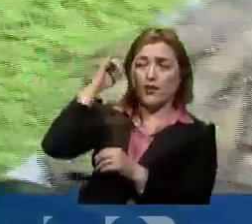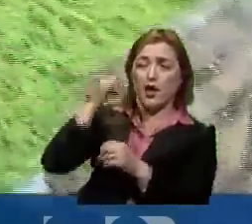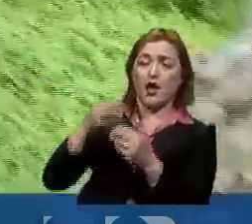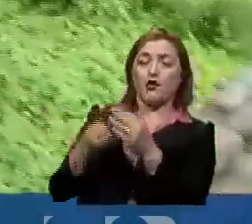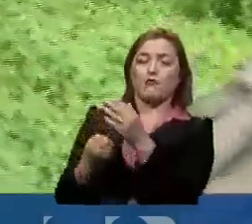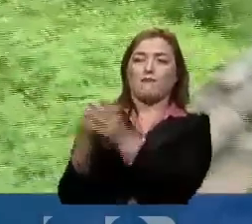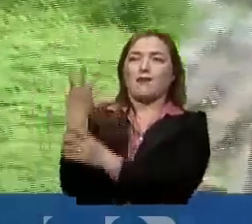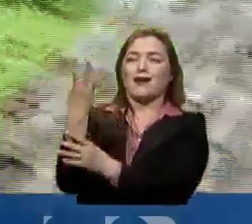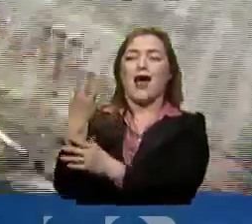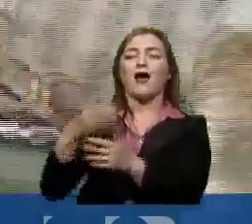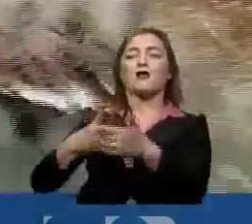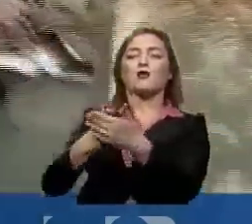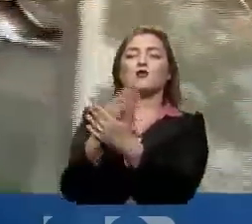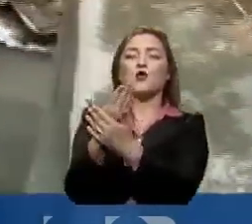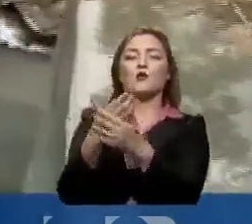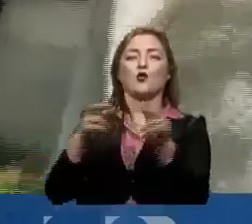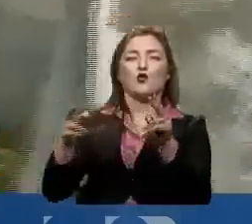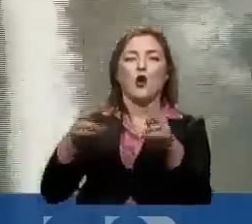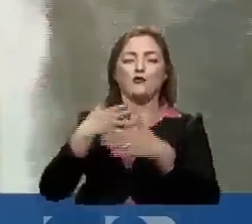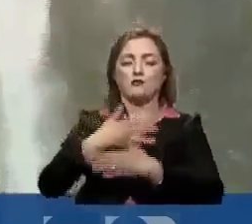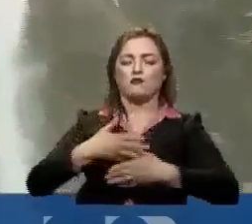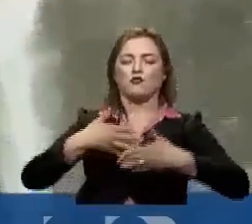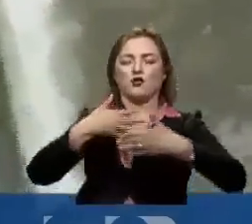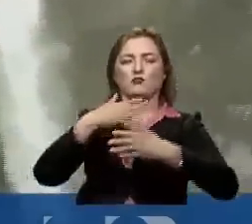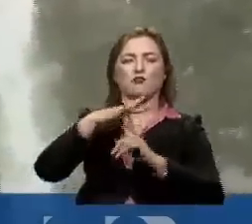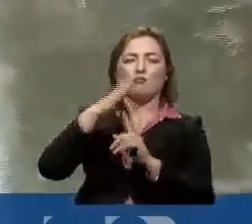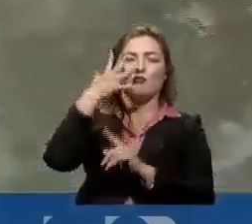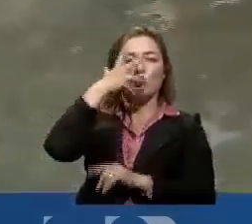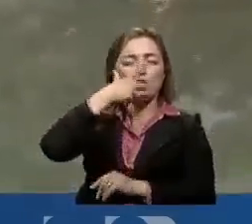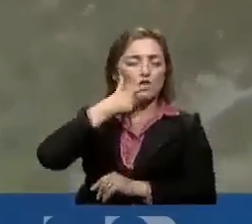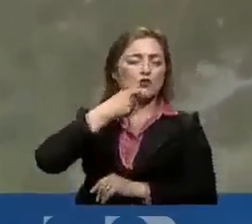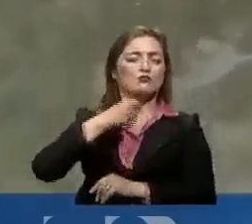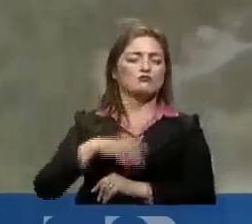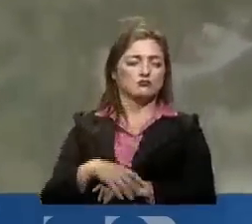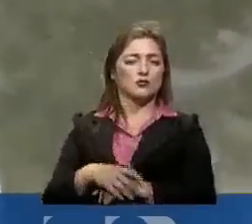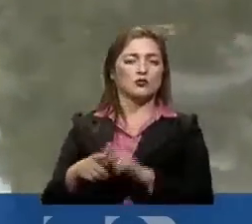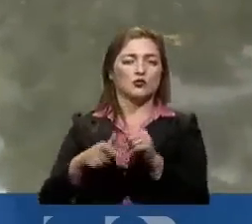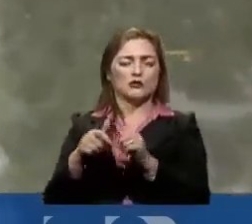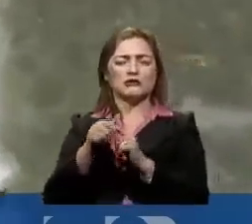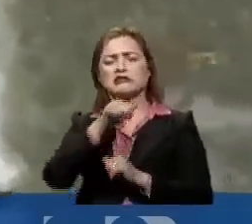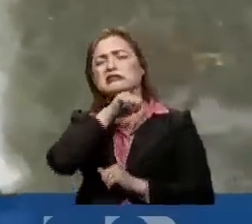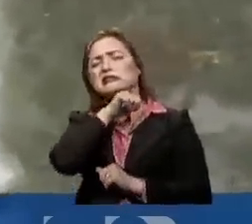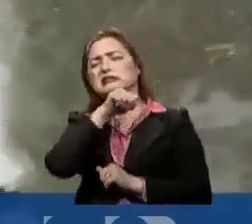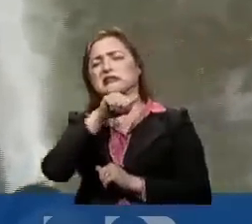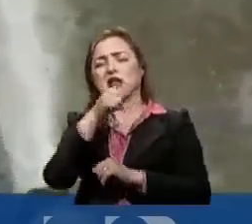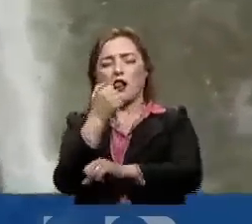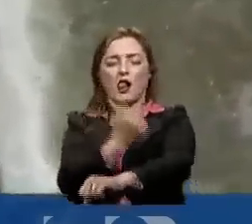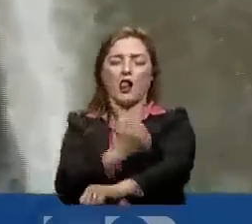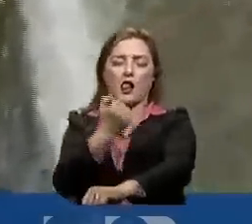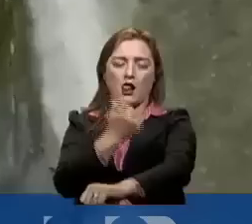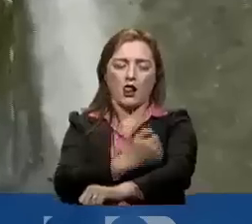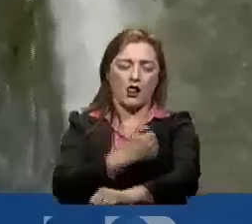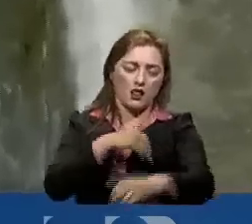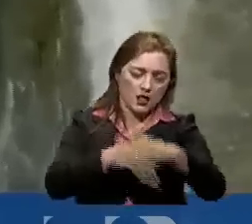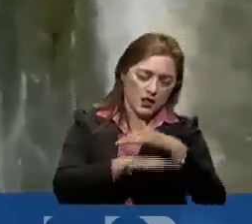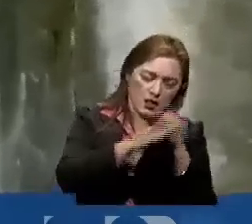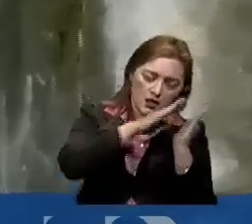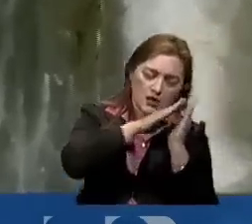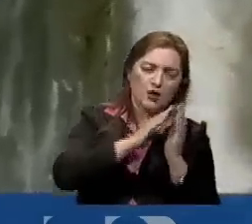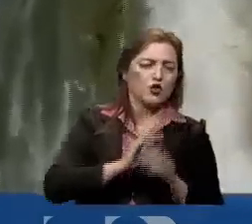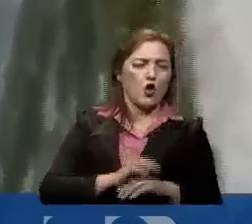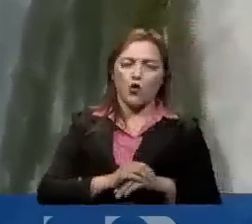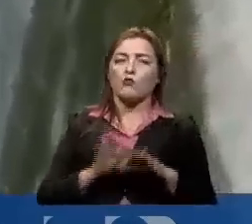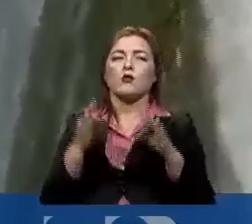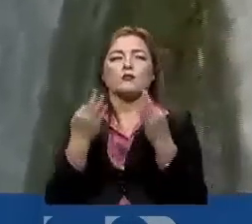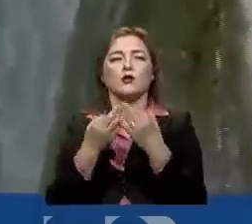lugar de escondite ni de guarida de delincuentes o personas que se dedican a consumir droga, que sea un espacio designado a la familia. Hoy